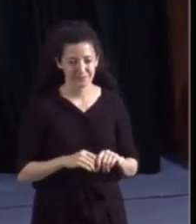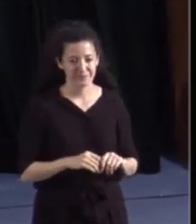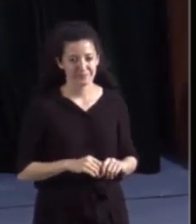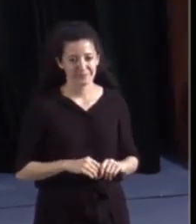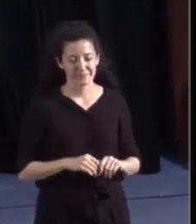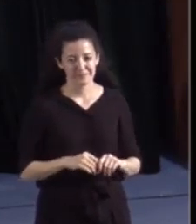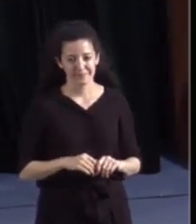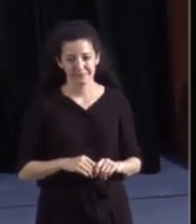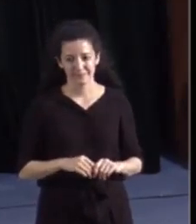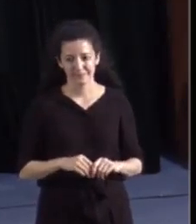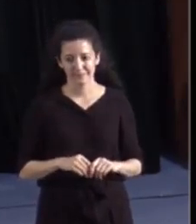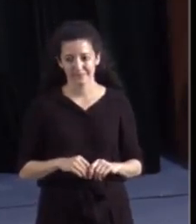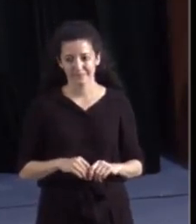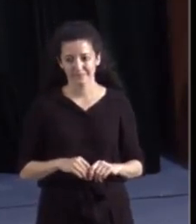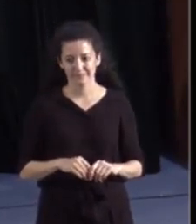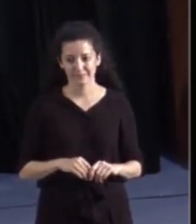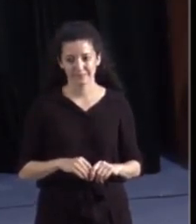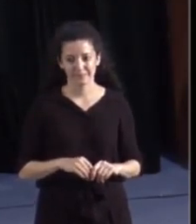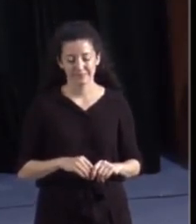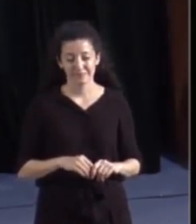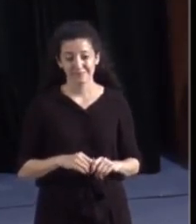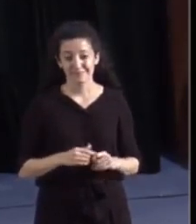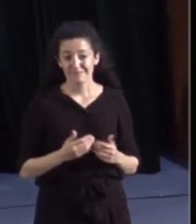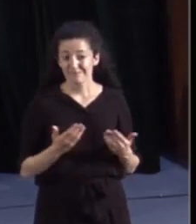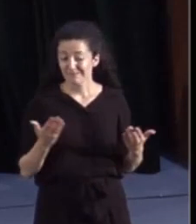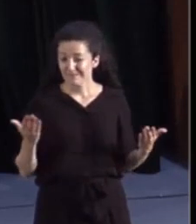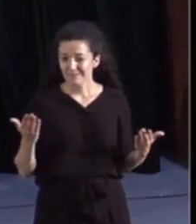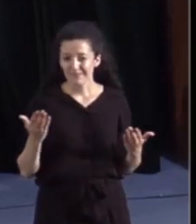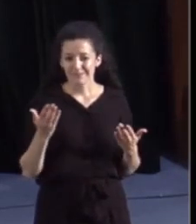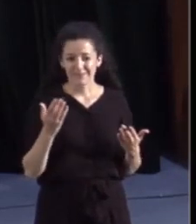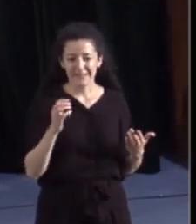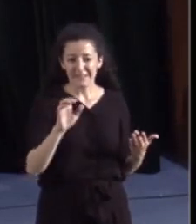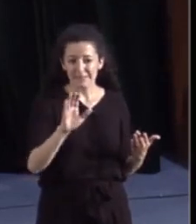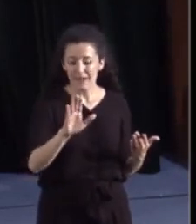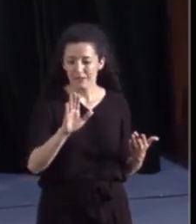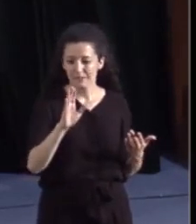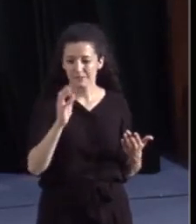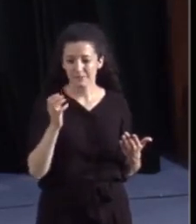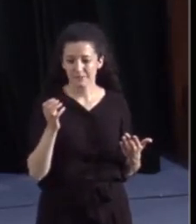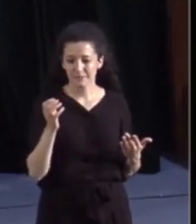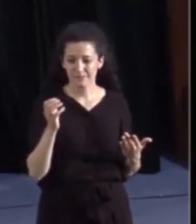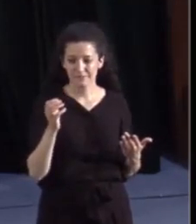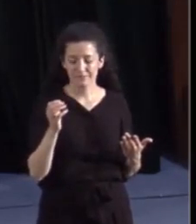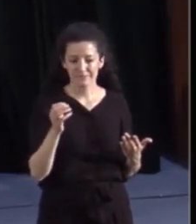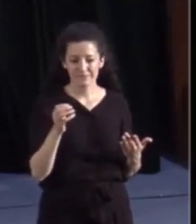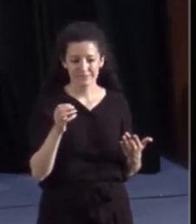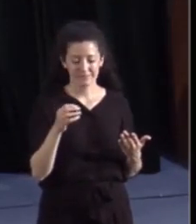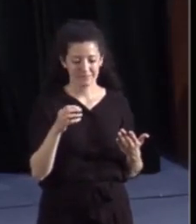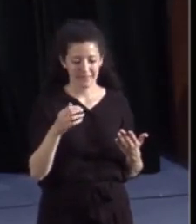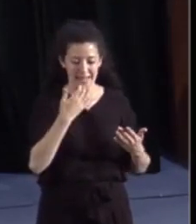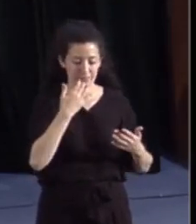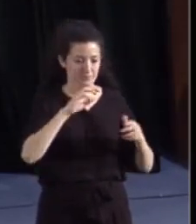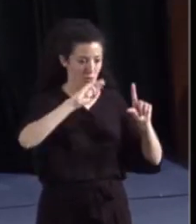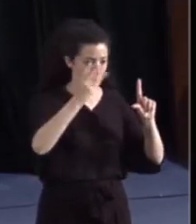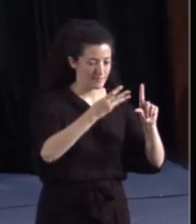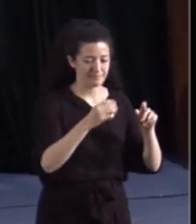Ciertamente, la pregunta es, ¿realmente cualquier medio va a necesitar el mismo tipo